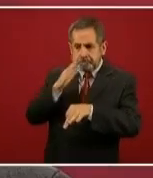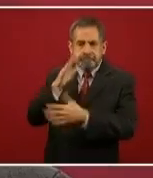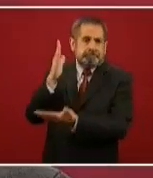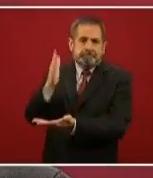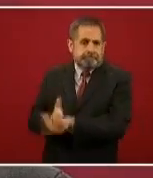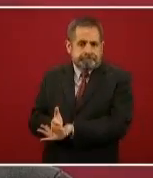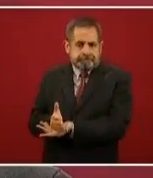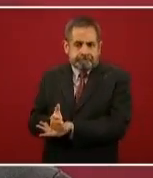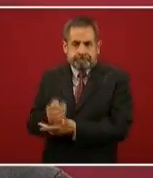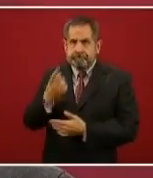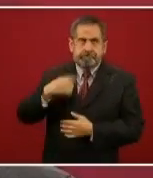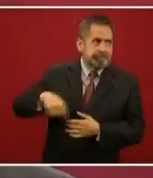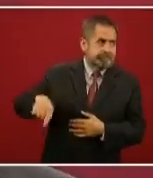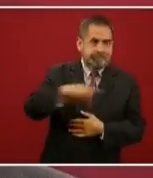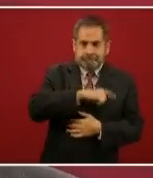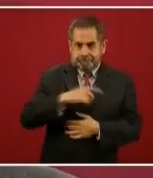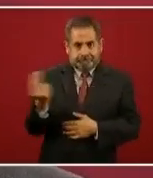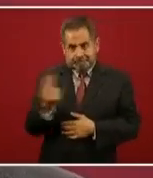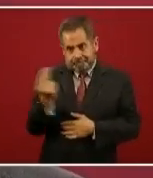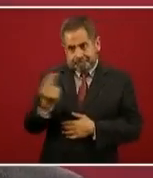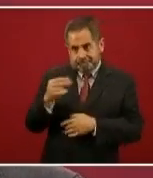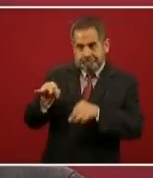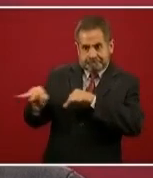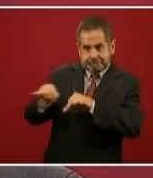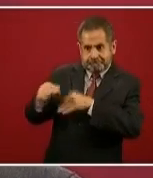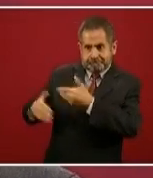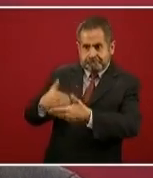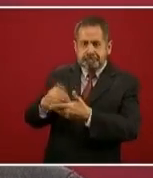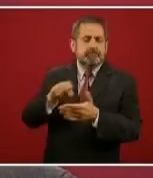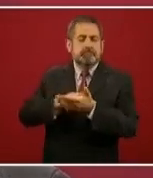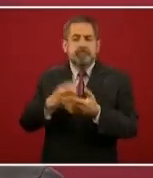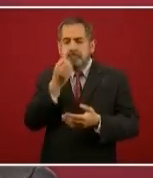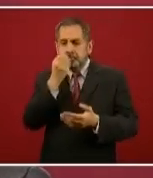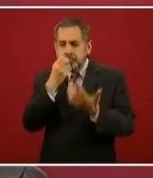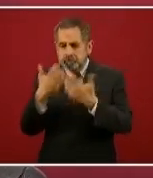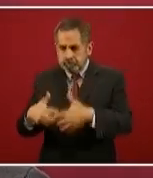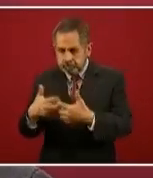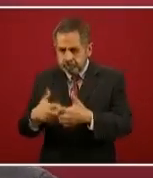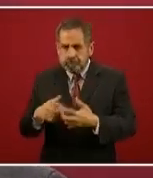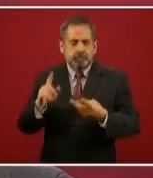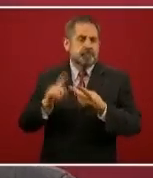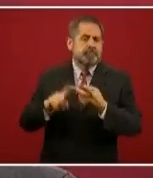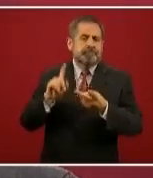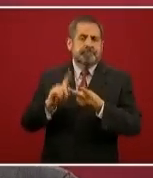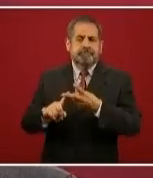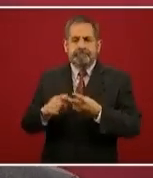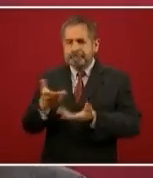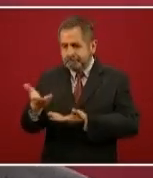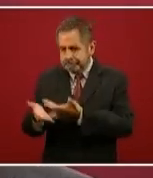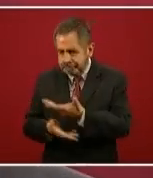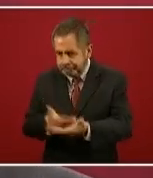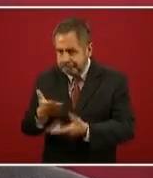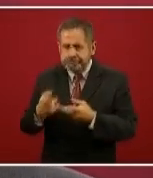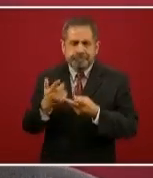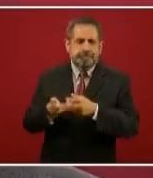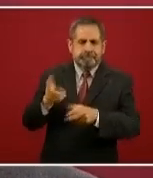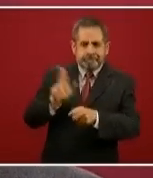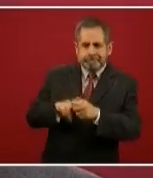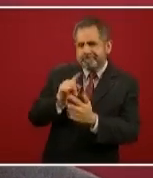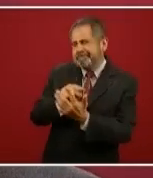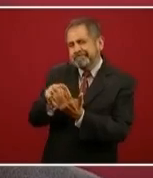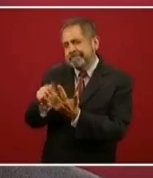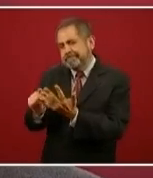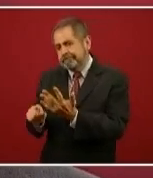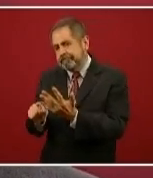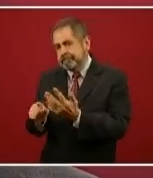dependemos todos y todas en este país. La producción de alimentos, la logística básica, los servicios dependen